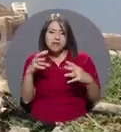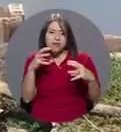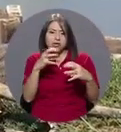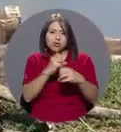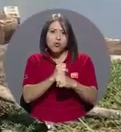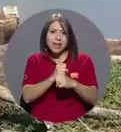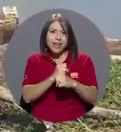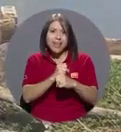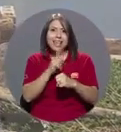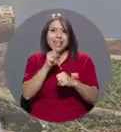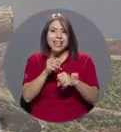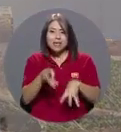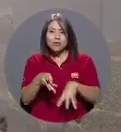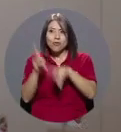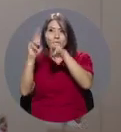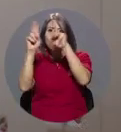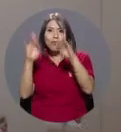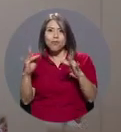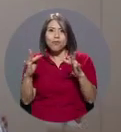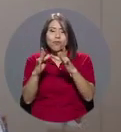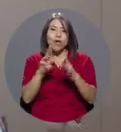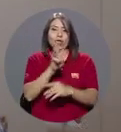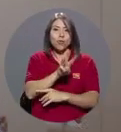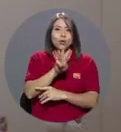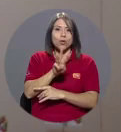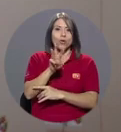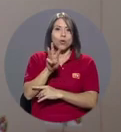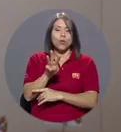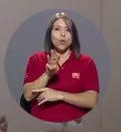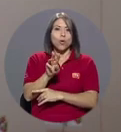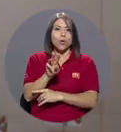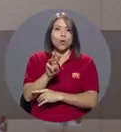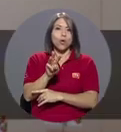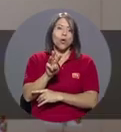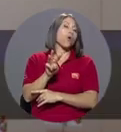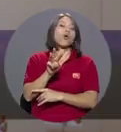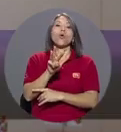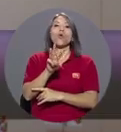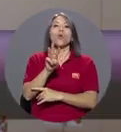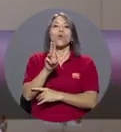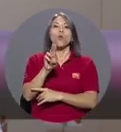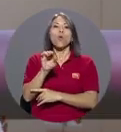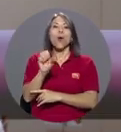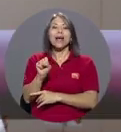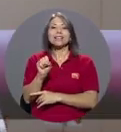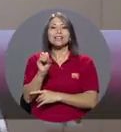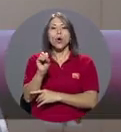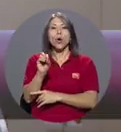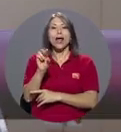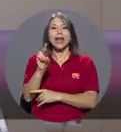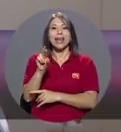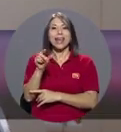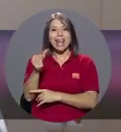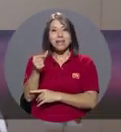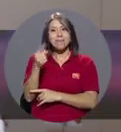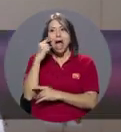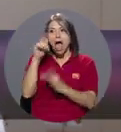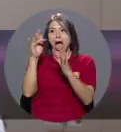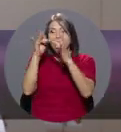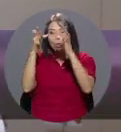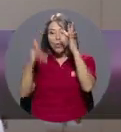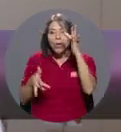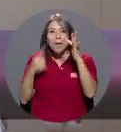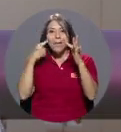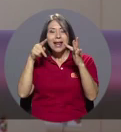250 palabras, 300 palabras y es sometido en línea. Pueden entrar a la página www.was.org y ahí pueden